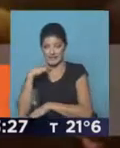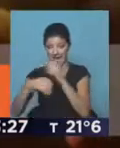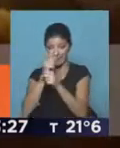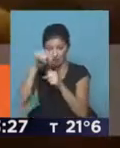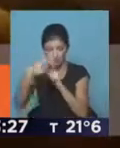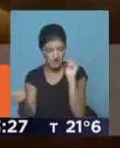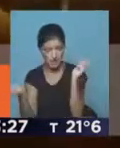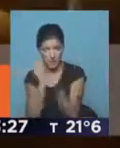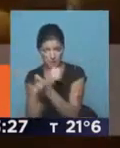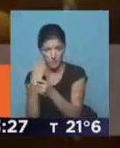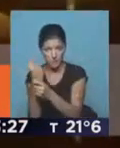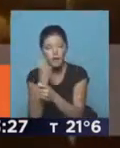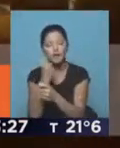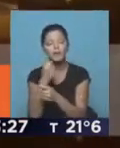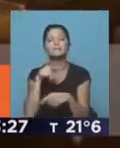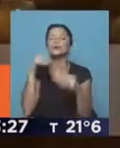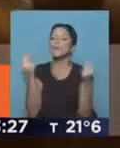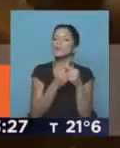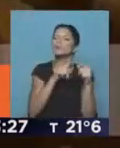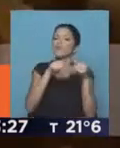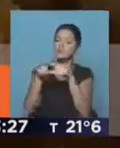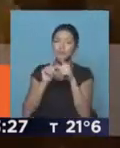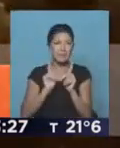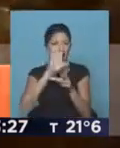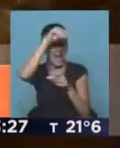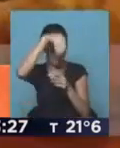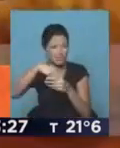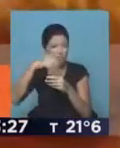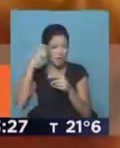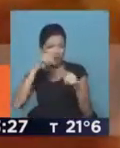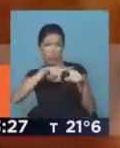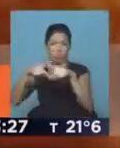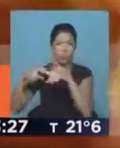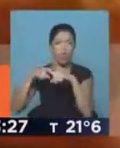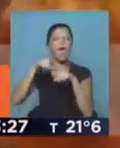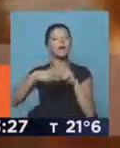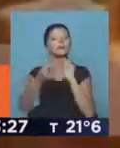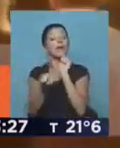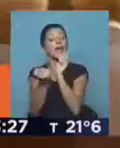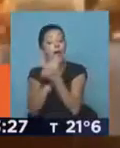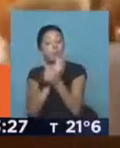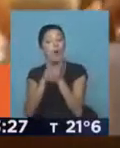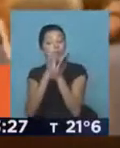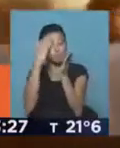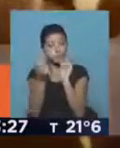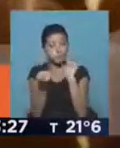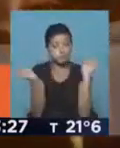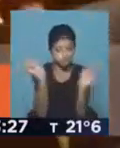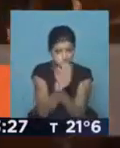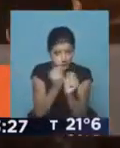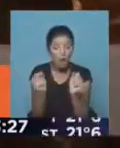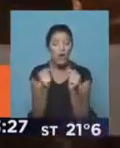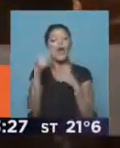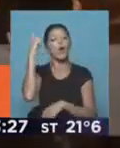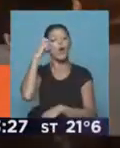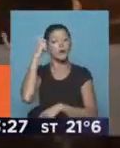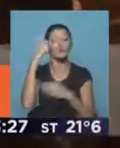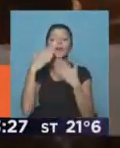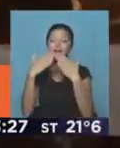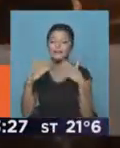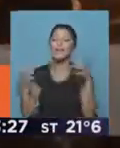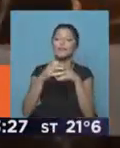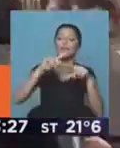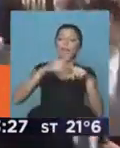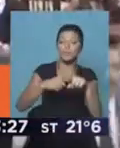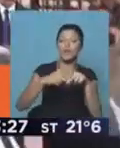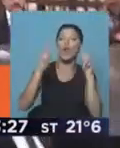Con un enconado debate que incluyó riñas en el recinto, la reforma fue aprobada por el Parlamento gracias a una alianza entre el oficialista